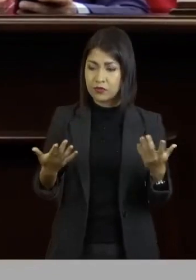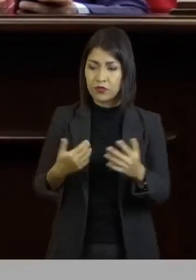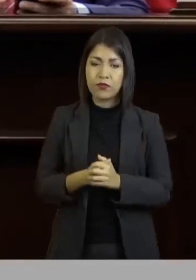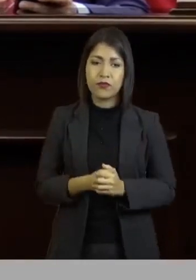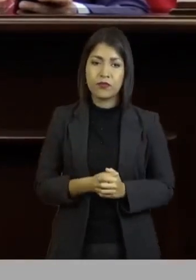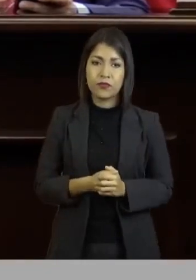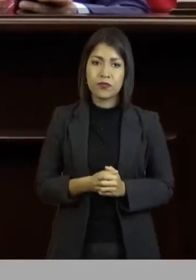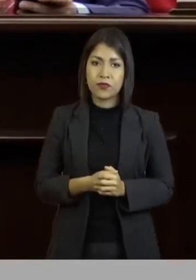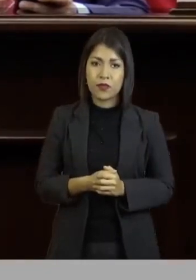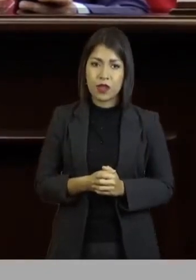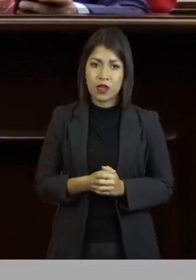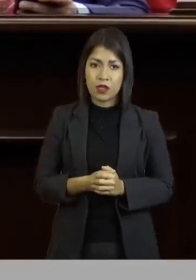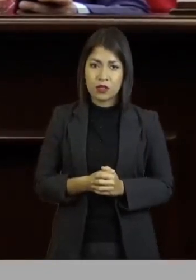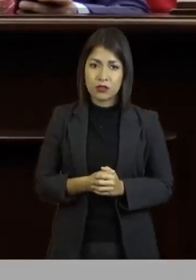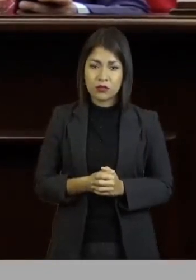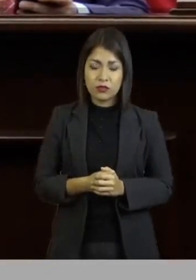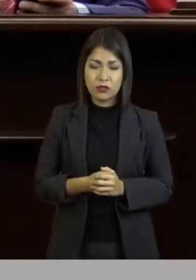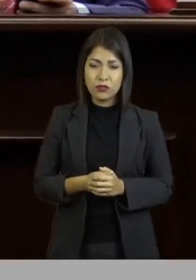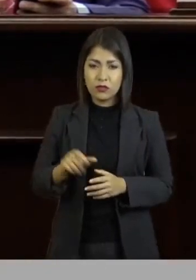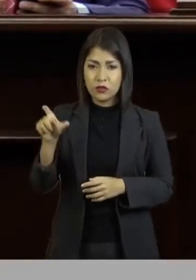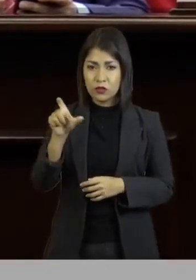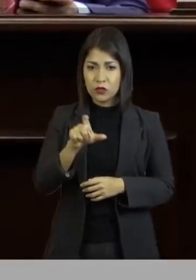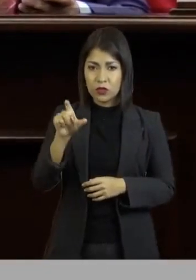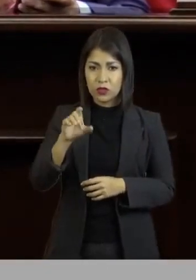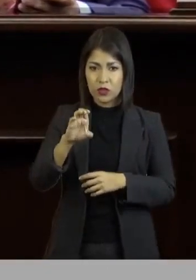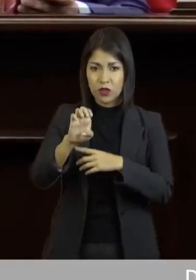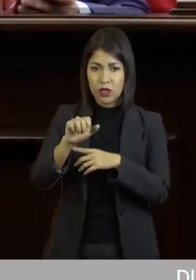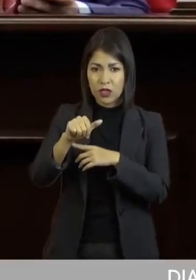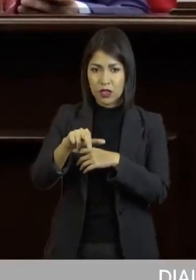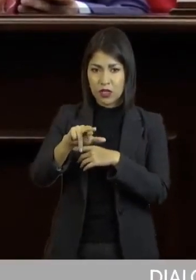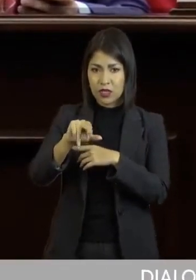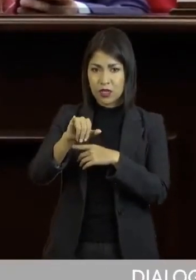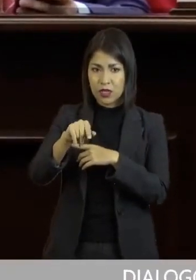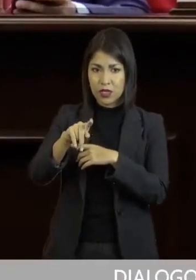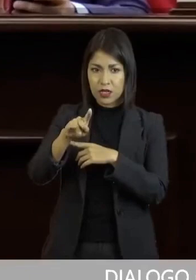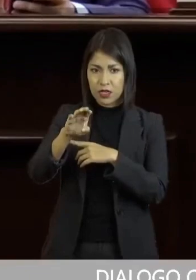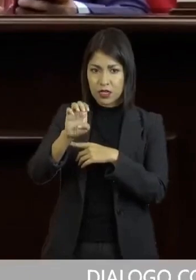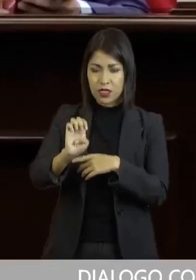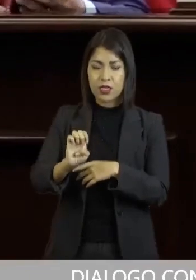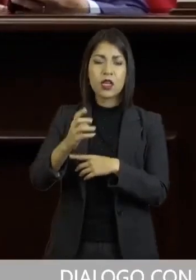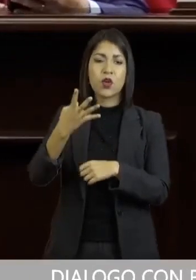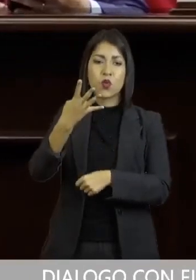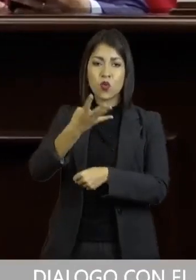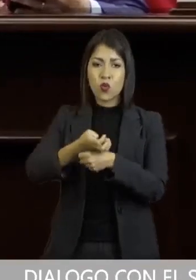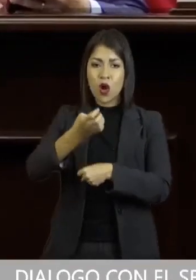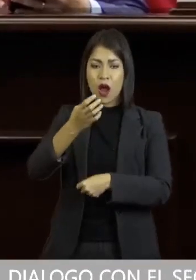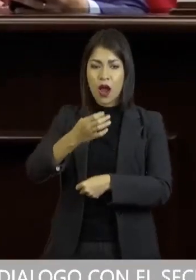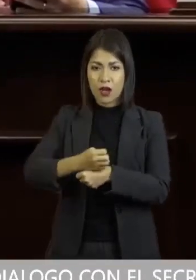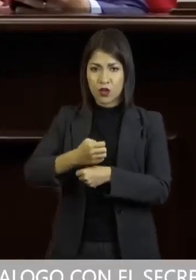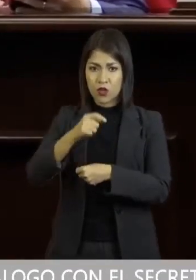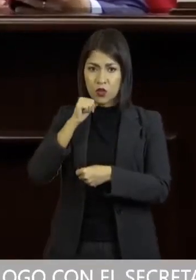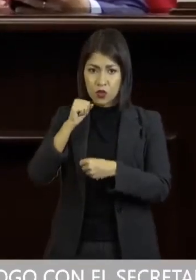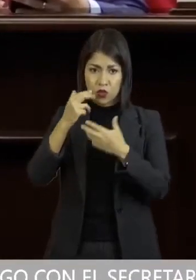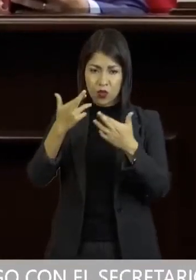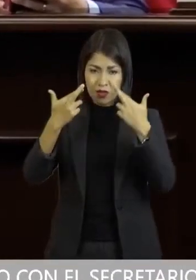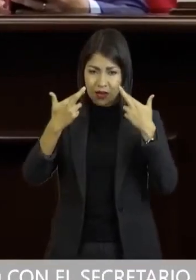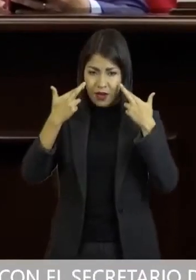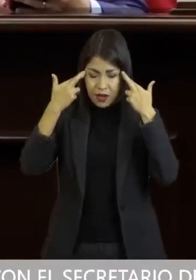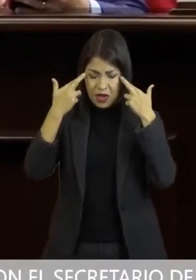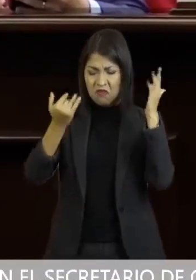cual Enrique IV toma la decisión de bautizarse en la fe